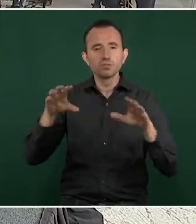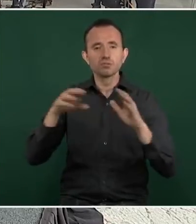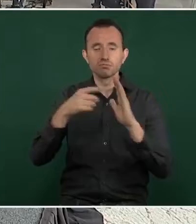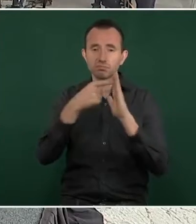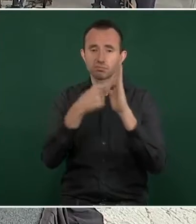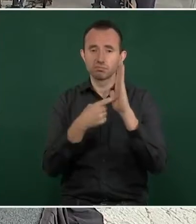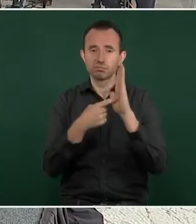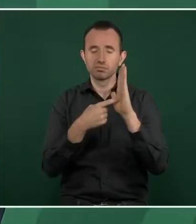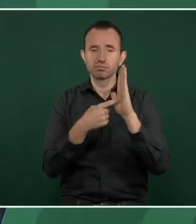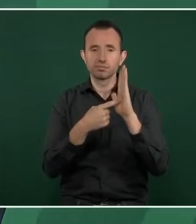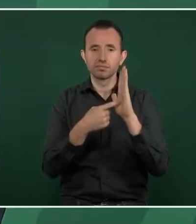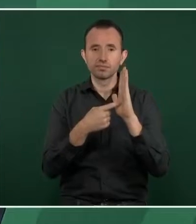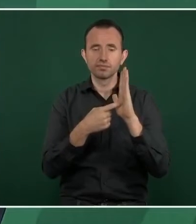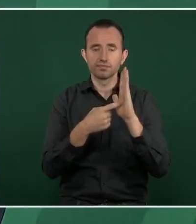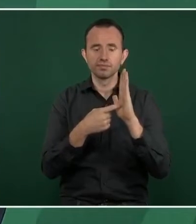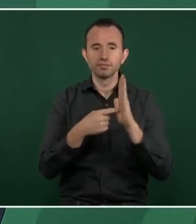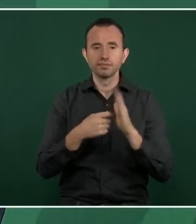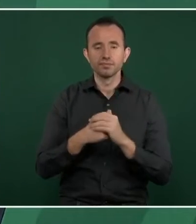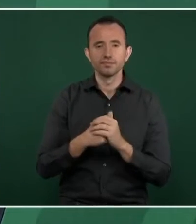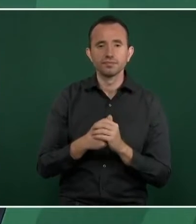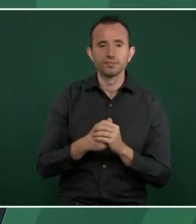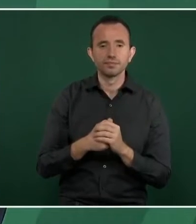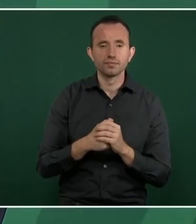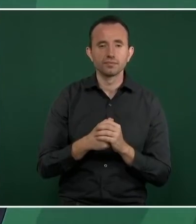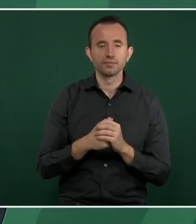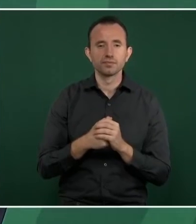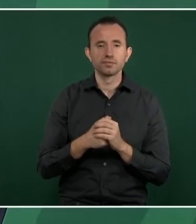Además, esto no prescribe